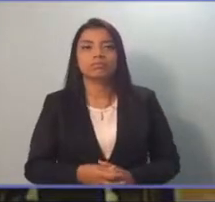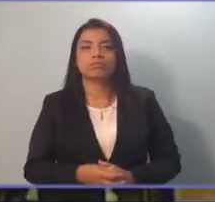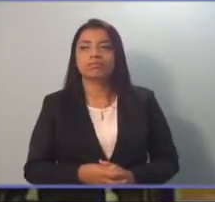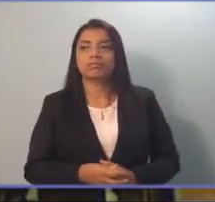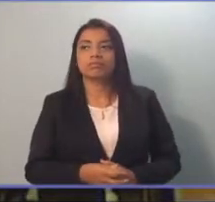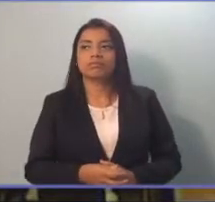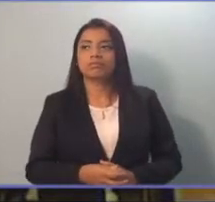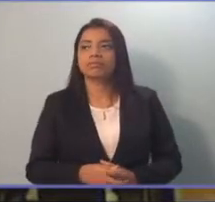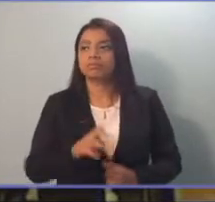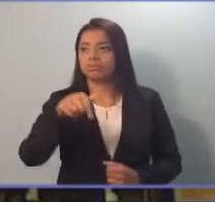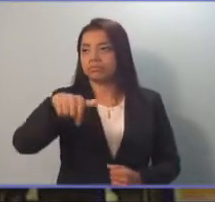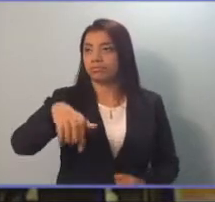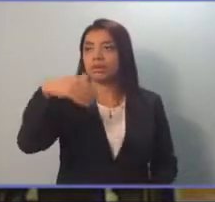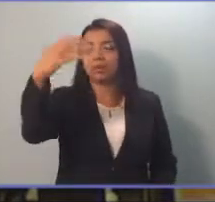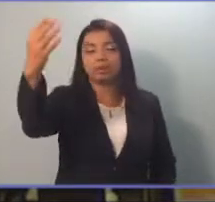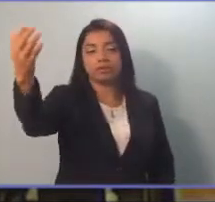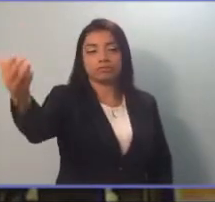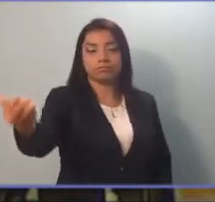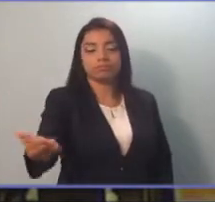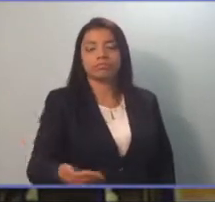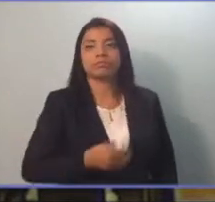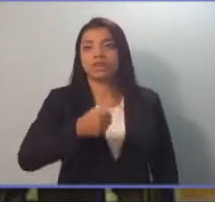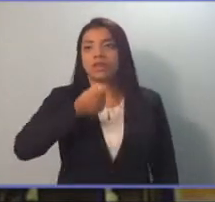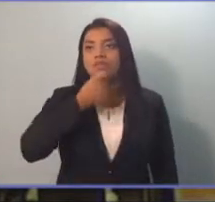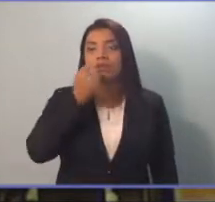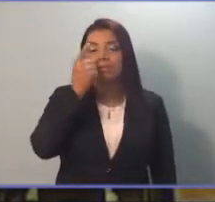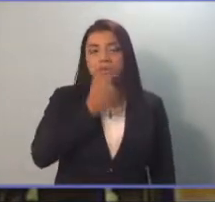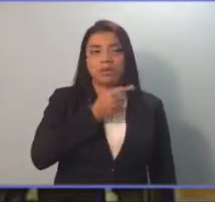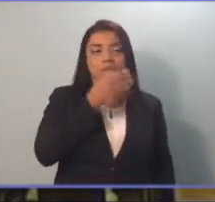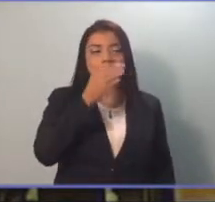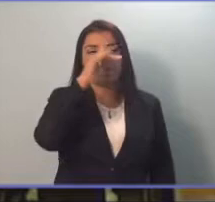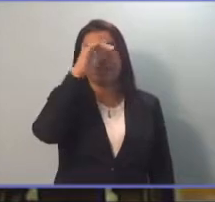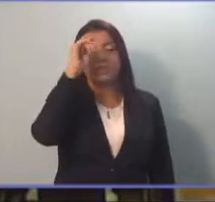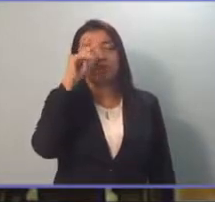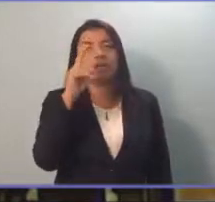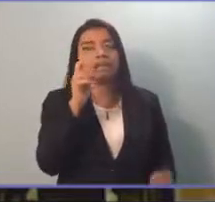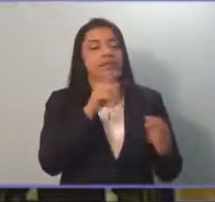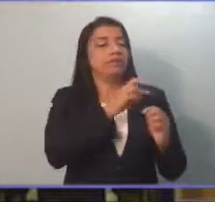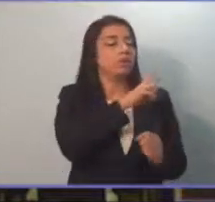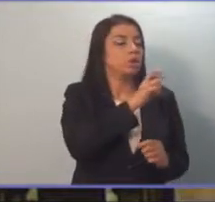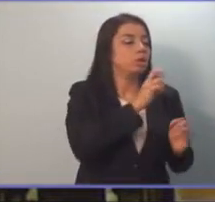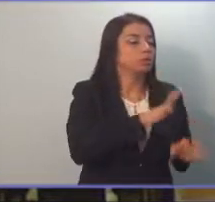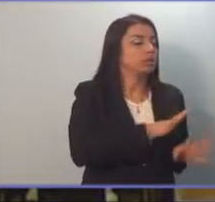continuación, vamos a recibir el informe anual de labores correspondiente al año